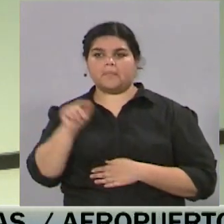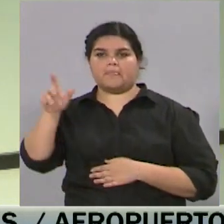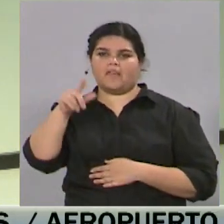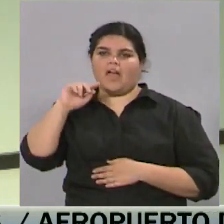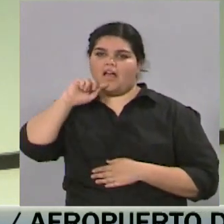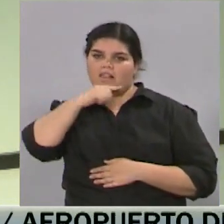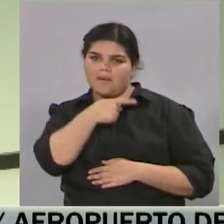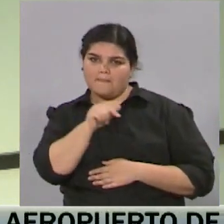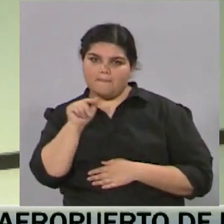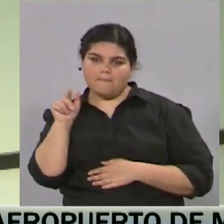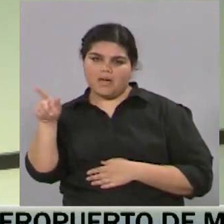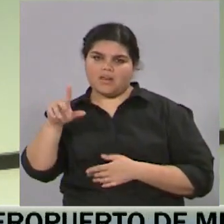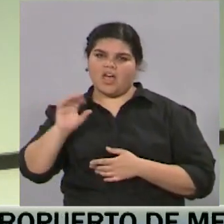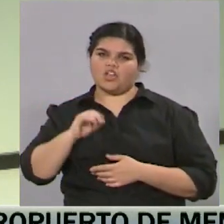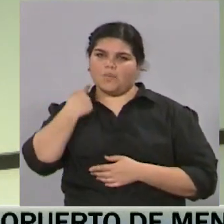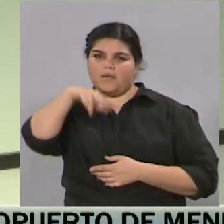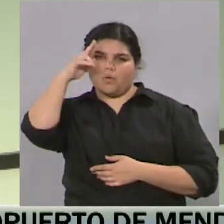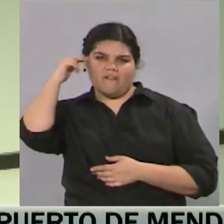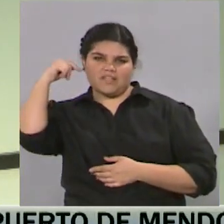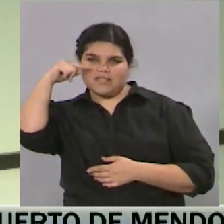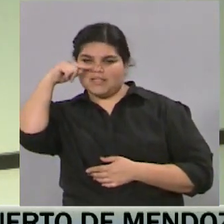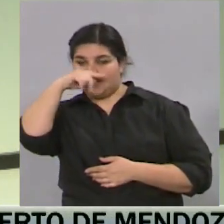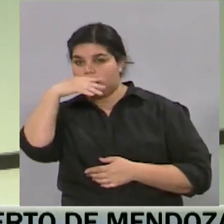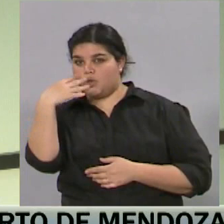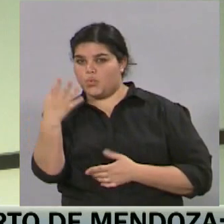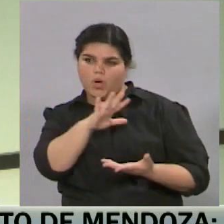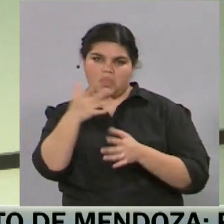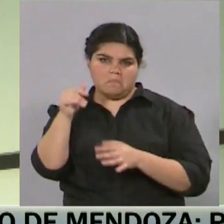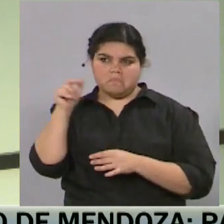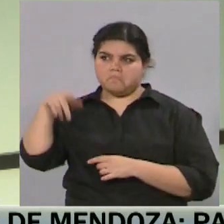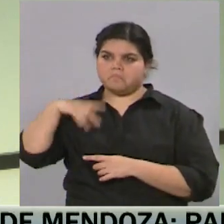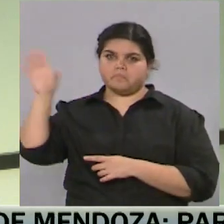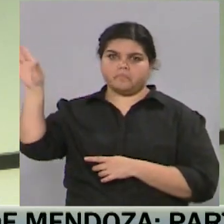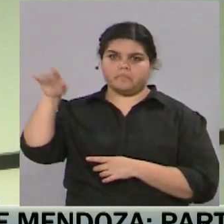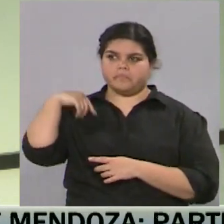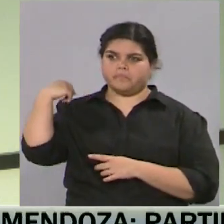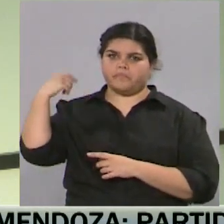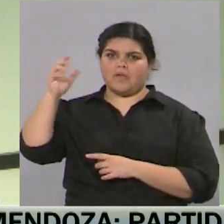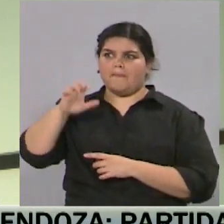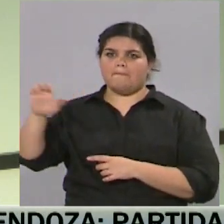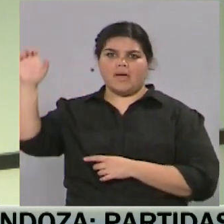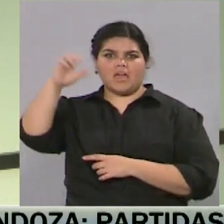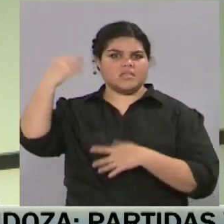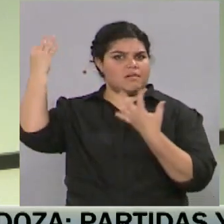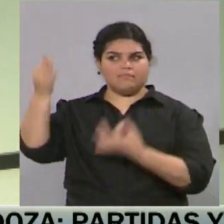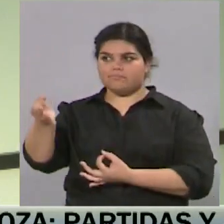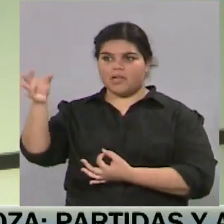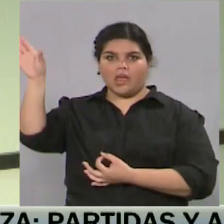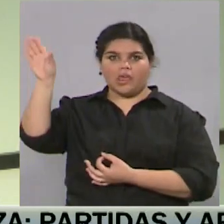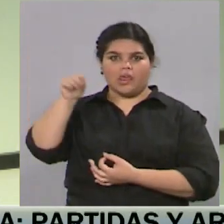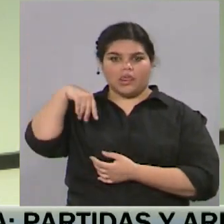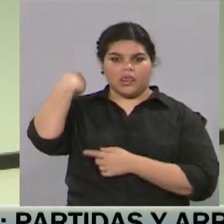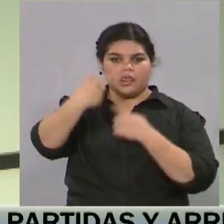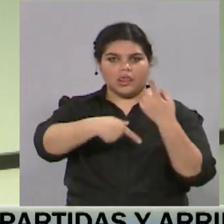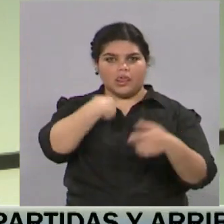Alemania ya en el año 74, si mal no recuerdo. Entonces esto viene desde antaño y desde países muy civilizados. O sea, las personas